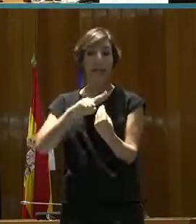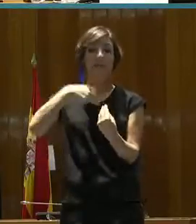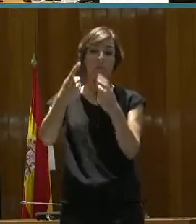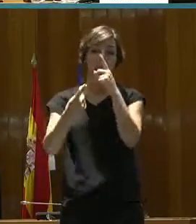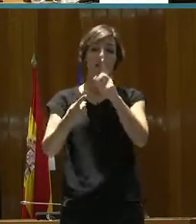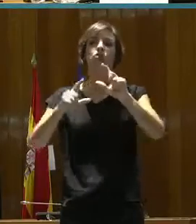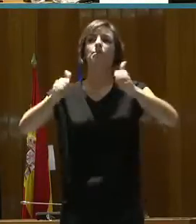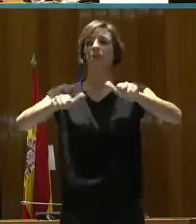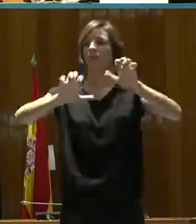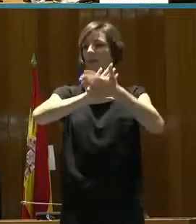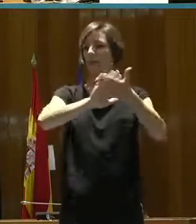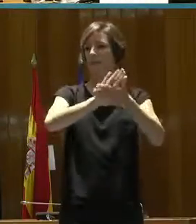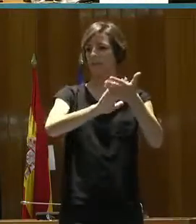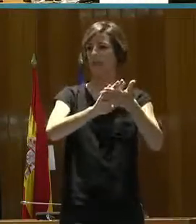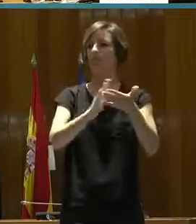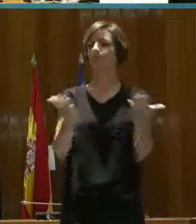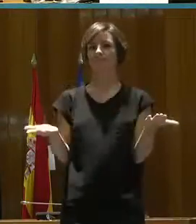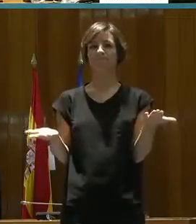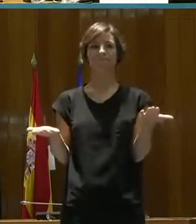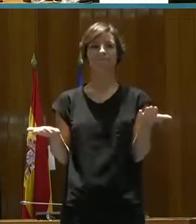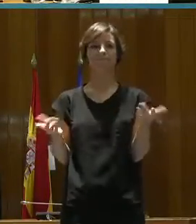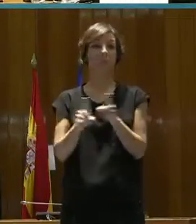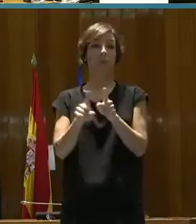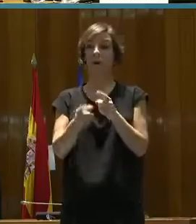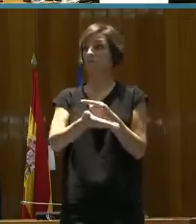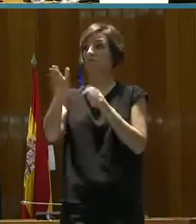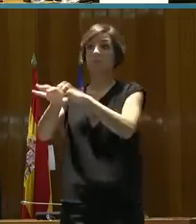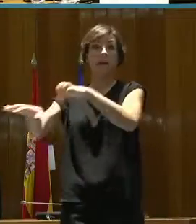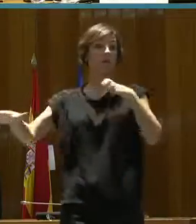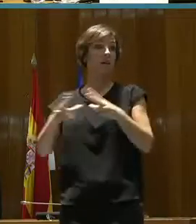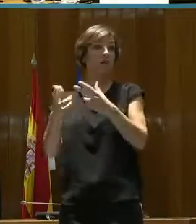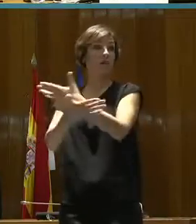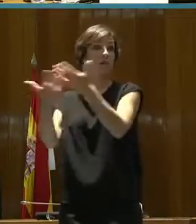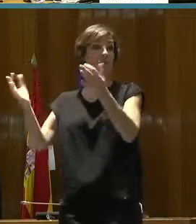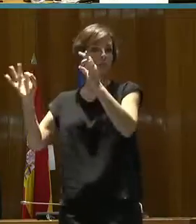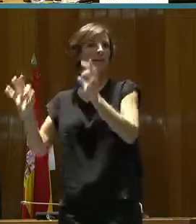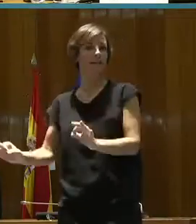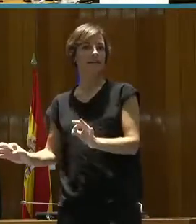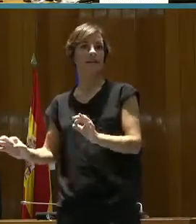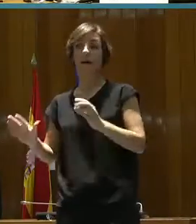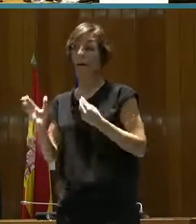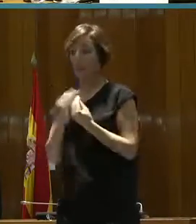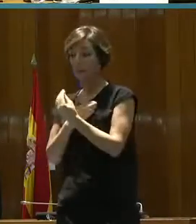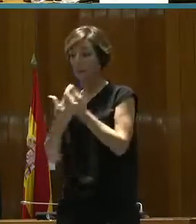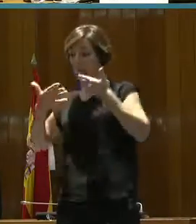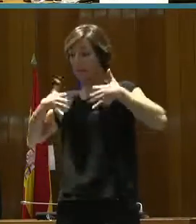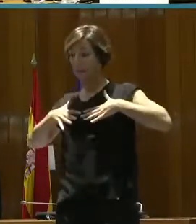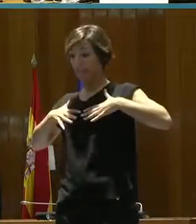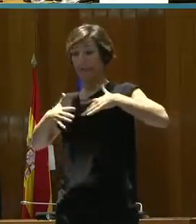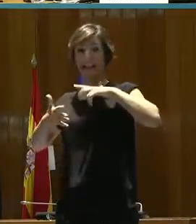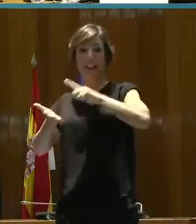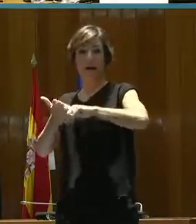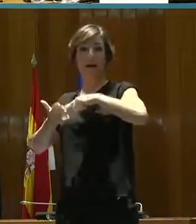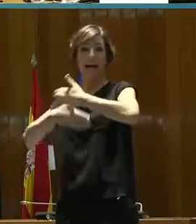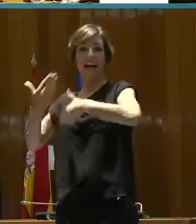como sucede en la mayoría de la población de nuestras sociedades. Esa ventana de oportunidad en la cual